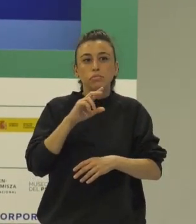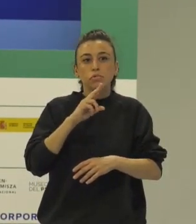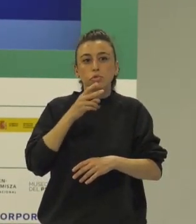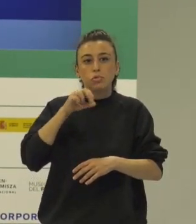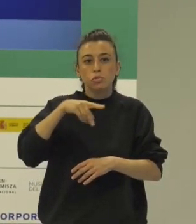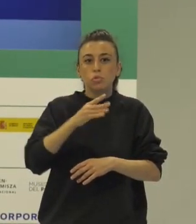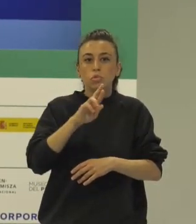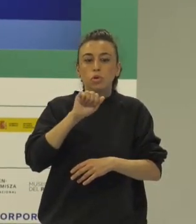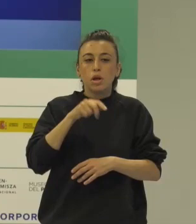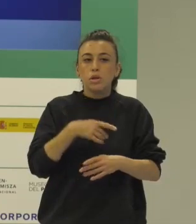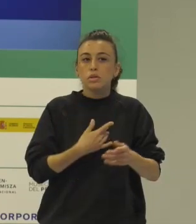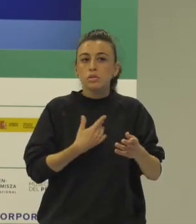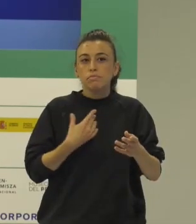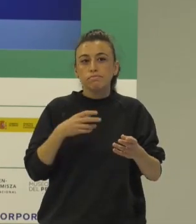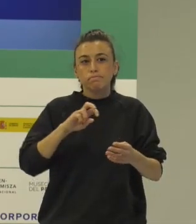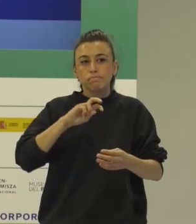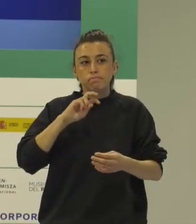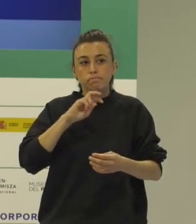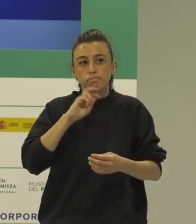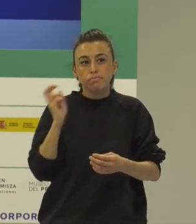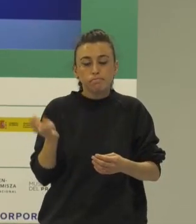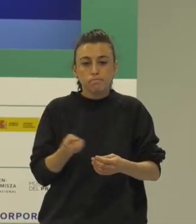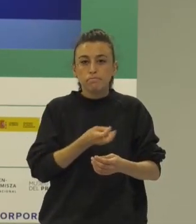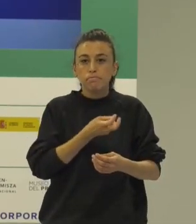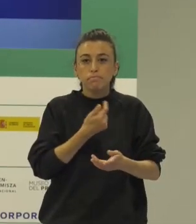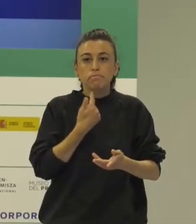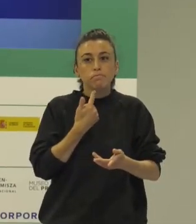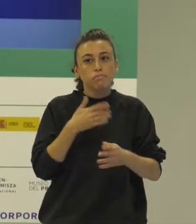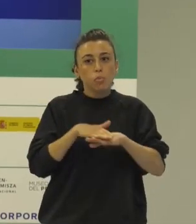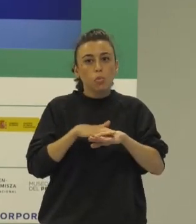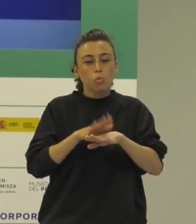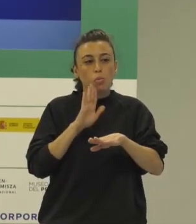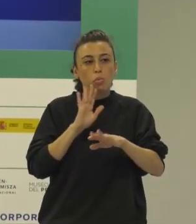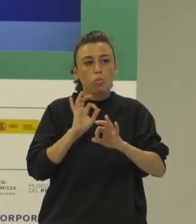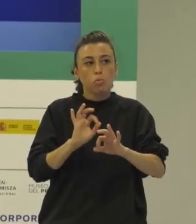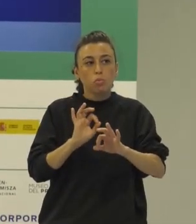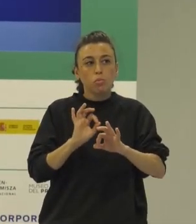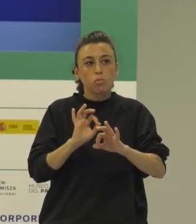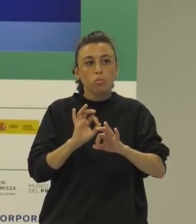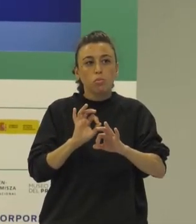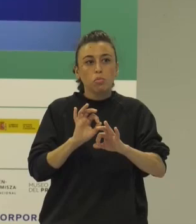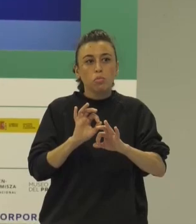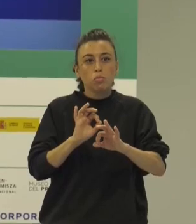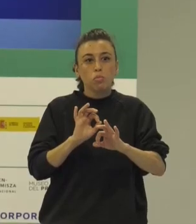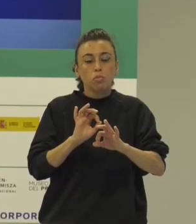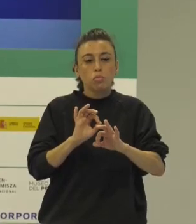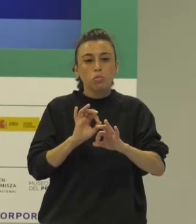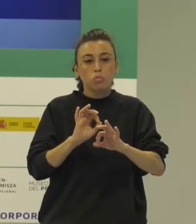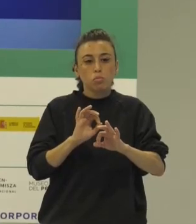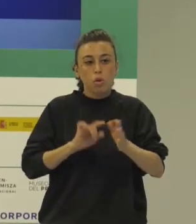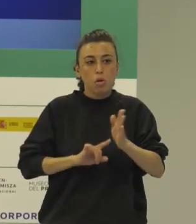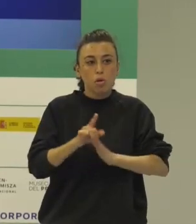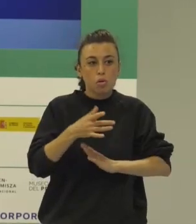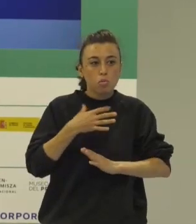parecía que con el gobierno de Xiomara Castro eso podía disminuir, no es verdad. Vean, nuestros colegas están diciendo que las condiciones, si bien es